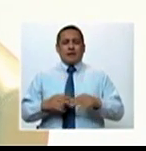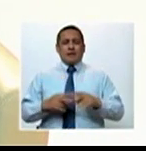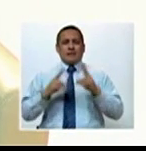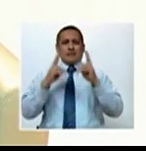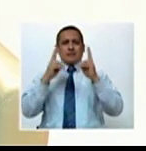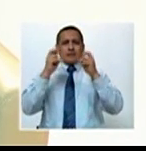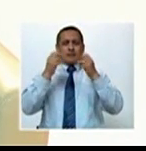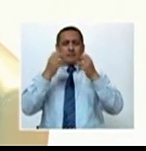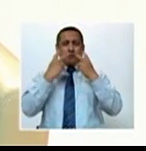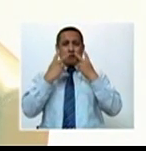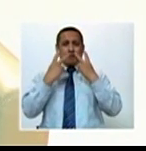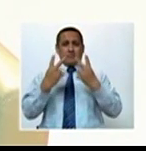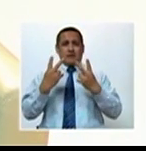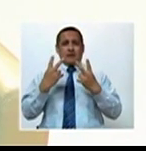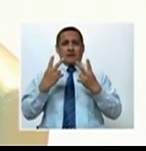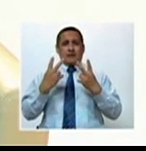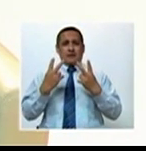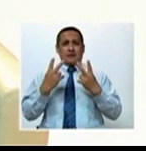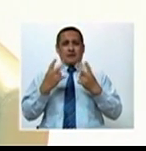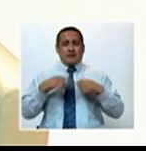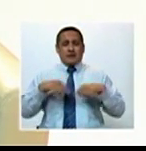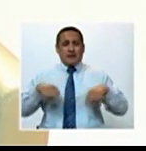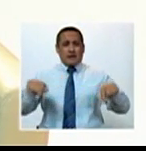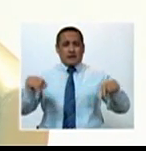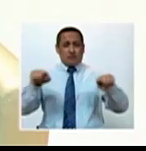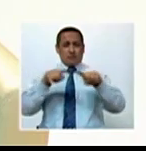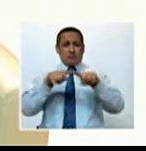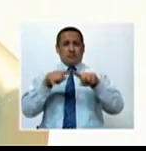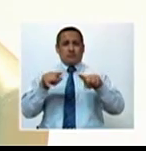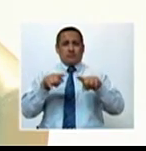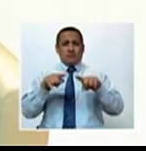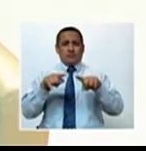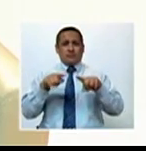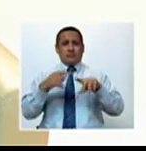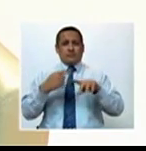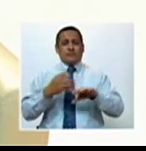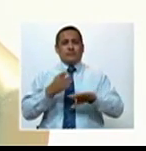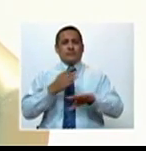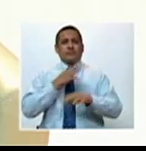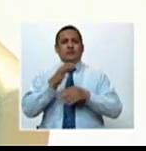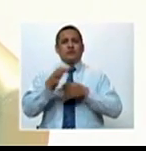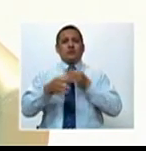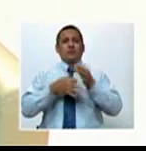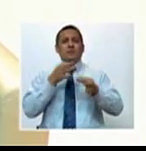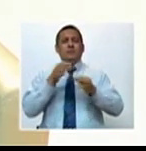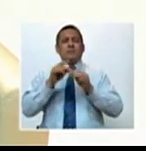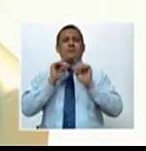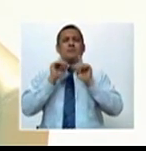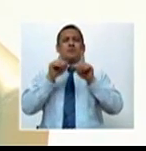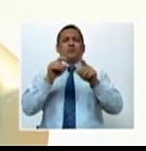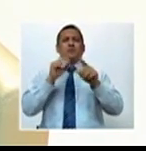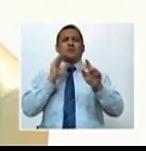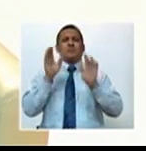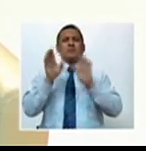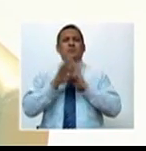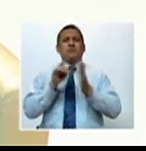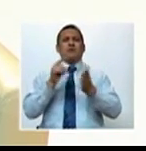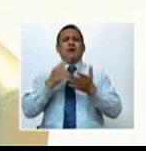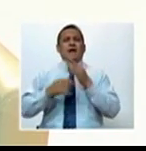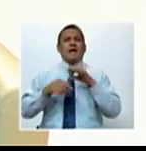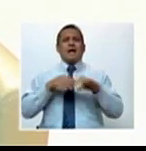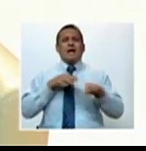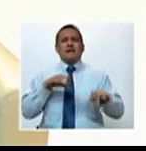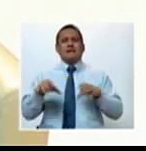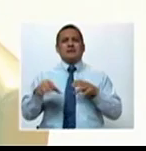esos temas, por ejemplo, eh, si tú me preguntas qué cosas se